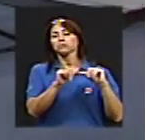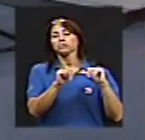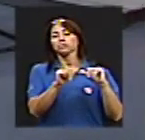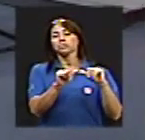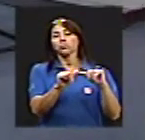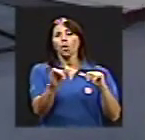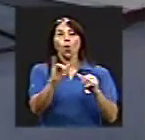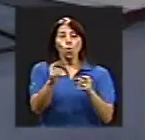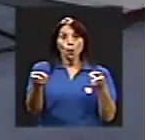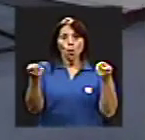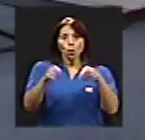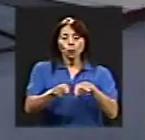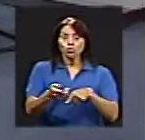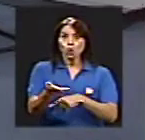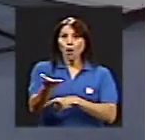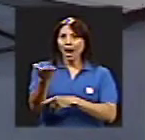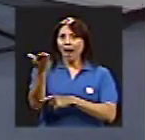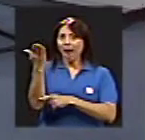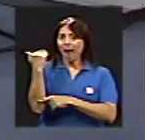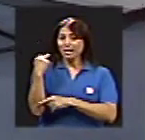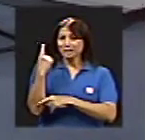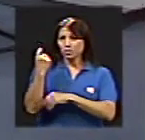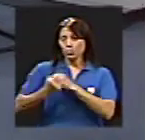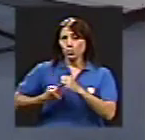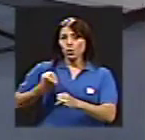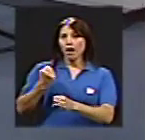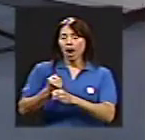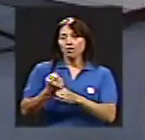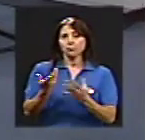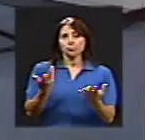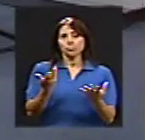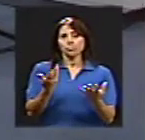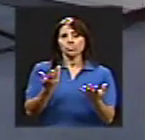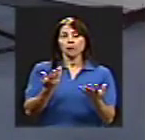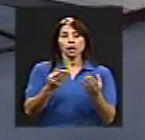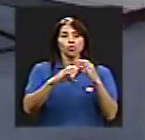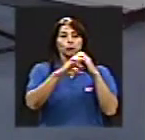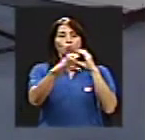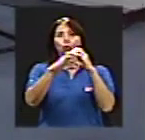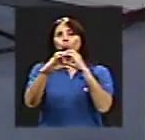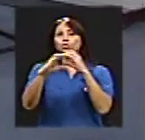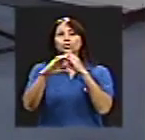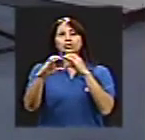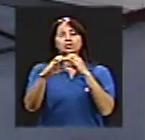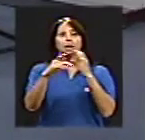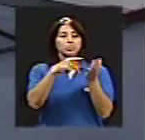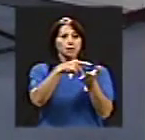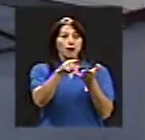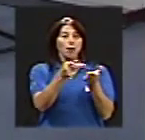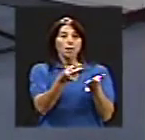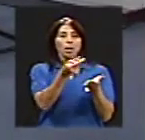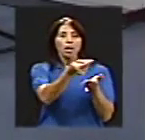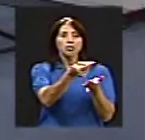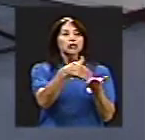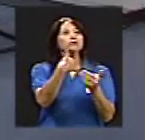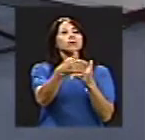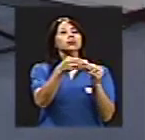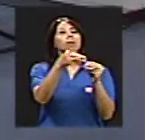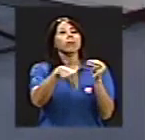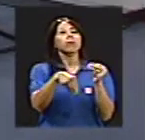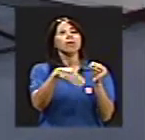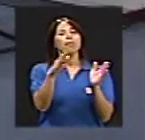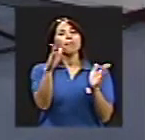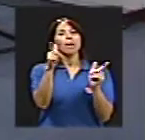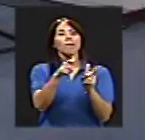dos semestres, se produjo una baja en las tarifas de los autobuses. Y ese modelo, más o menos,